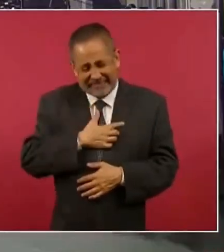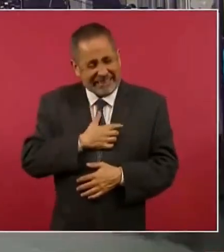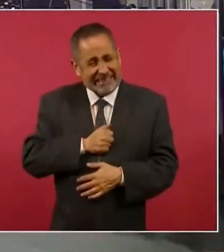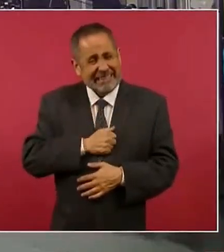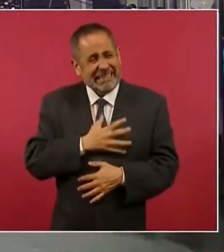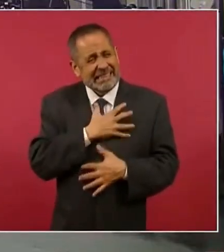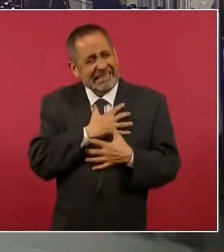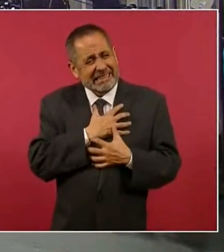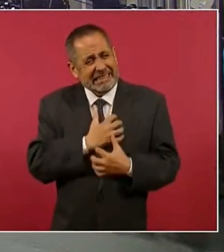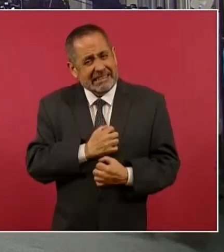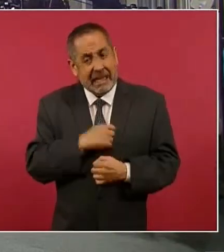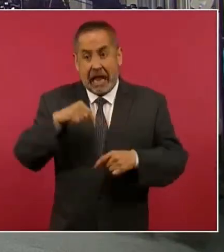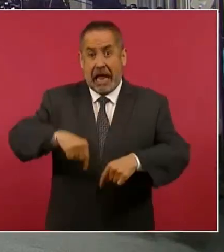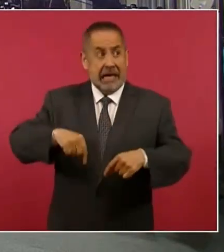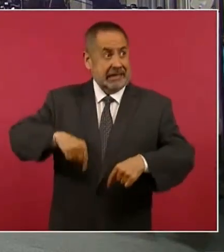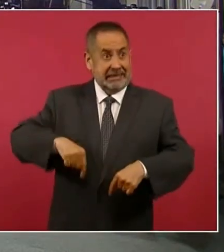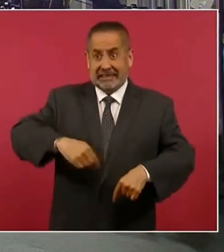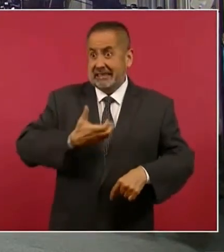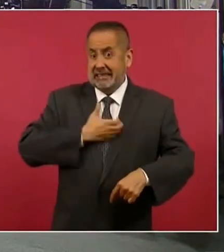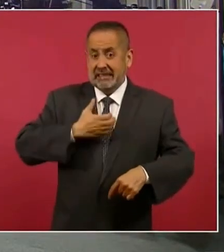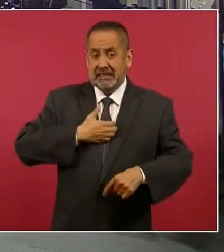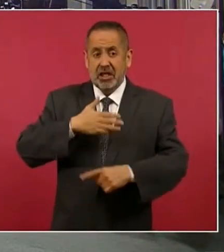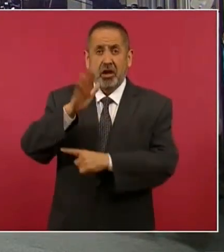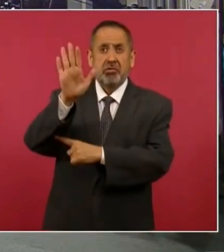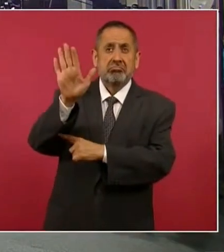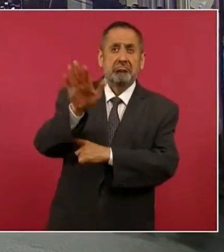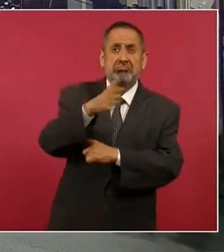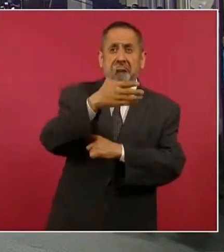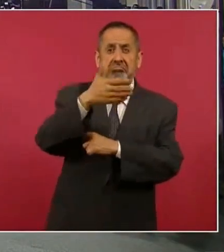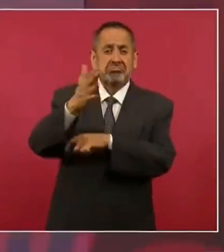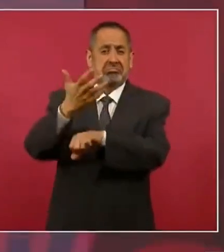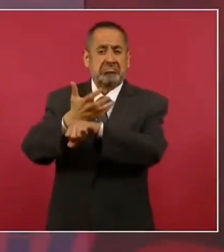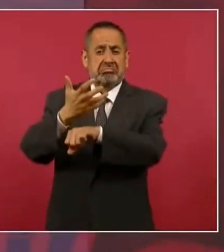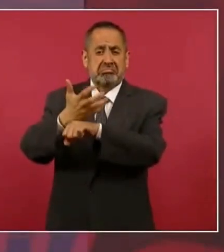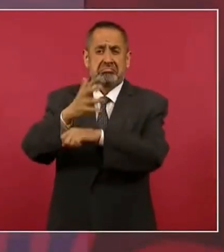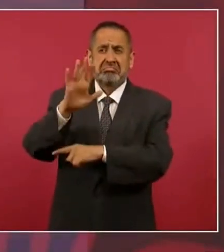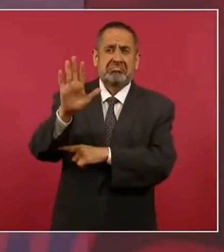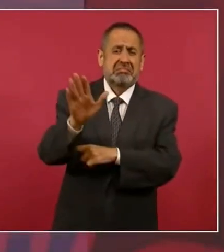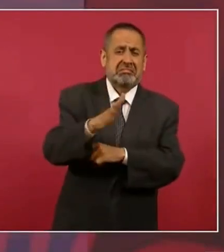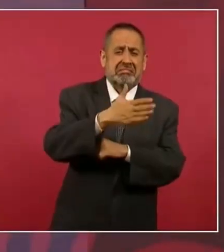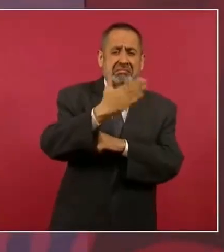Palacio, izaron la bandera estadounidense.